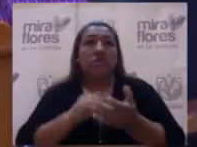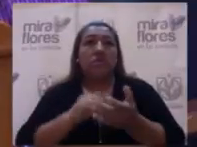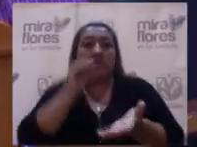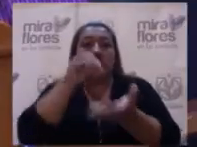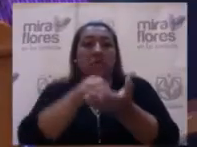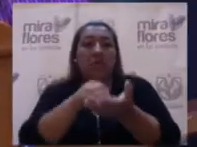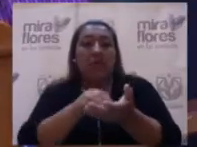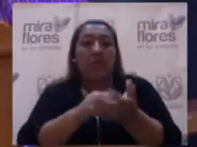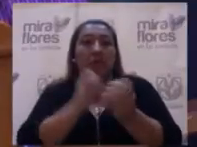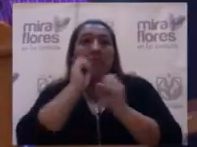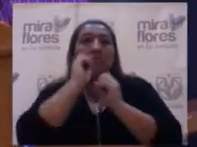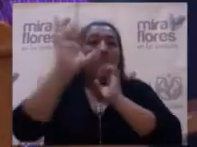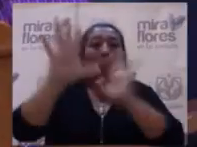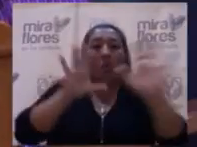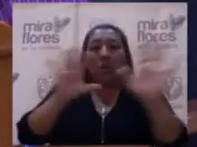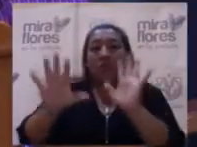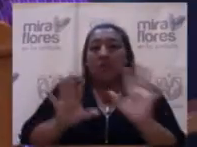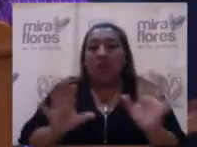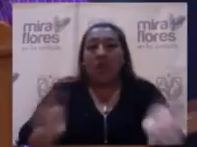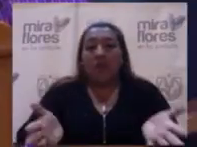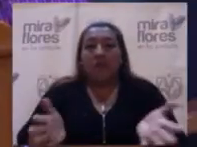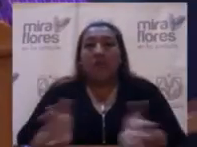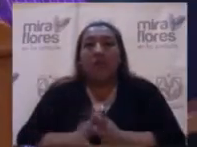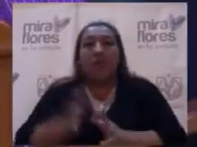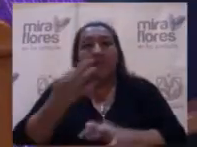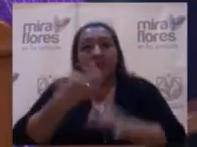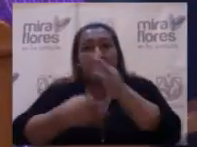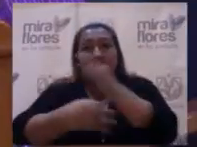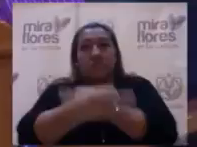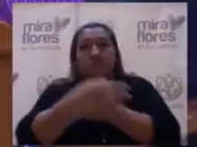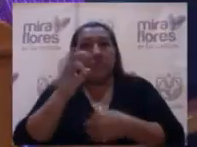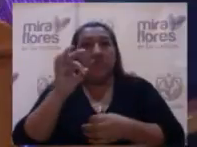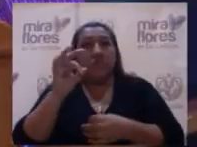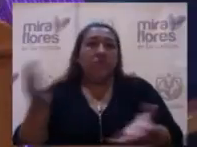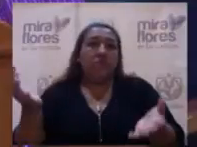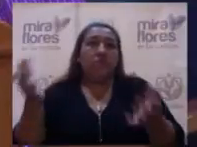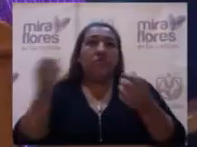algo por una retribución que es la publicidad.